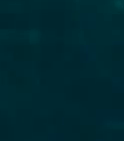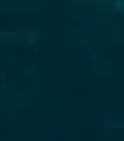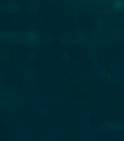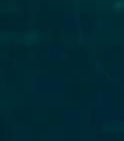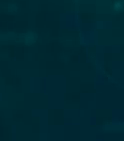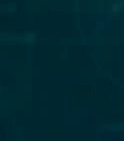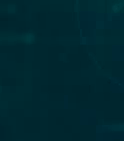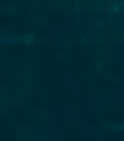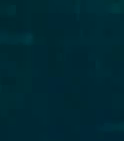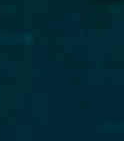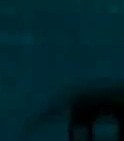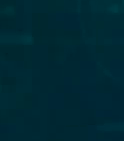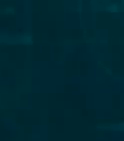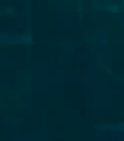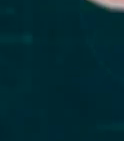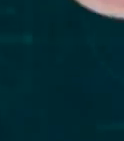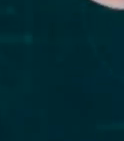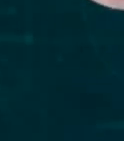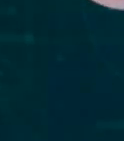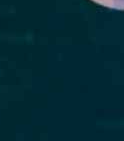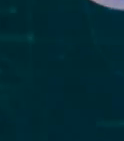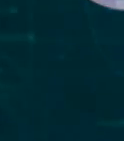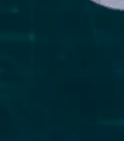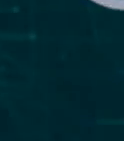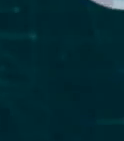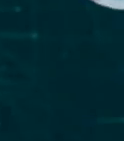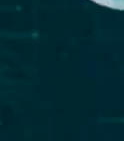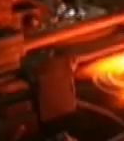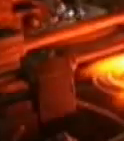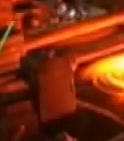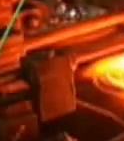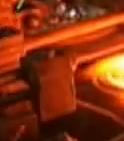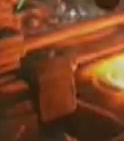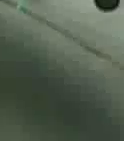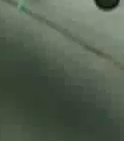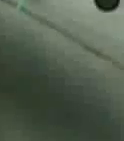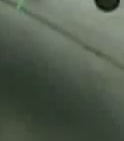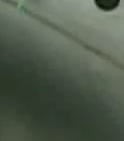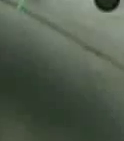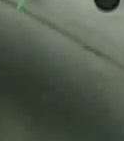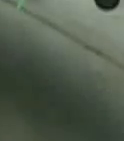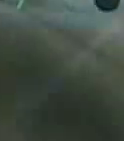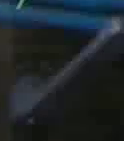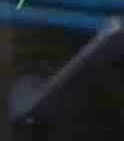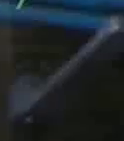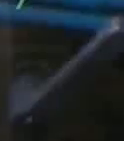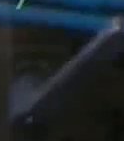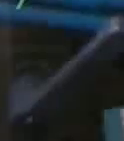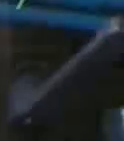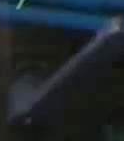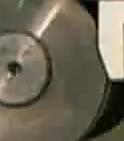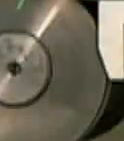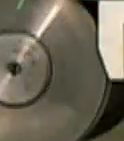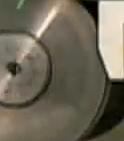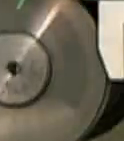puede distinguir 10 millones de colores diferentes? ¿Sabías que? De lunes a viernes, 19 horas